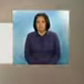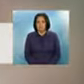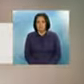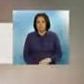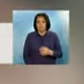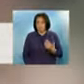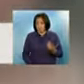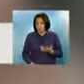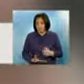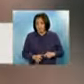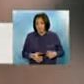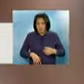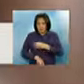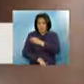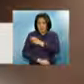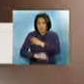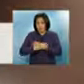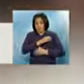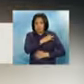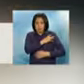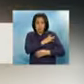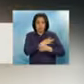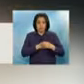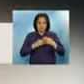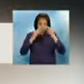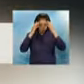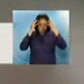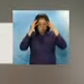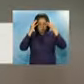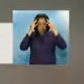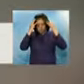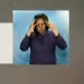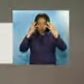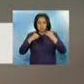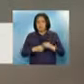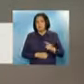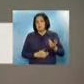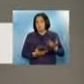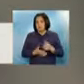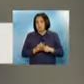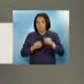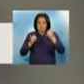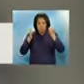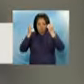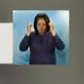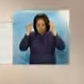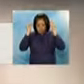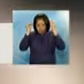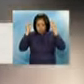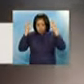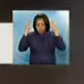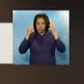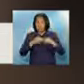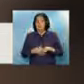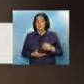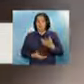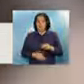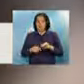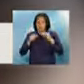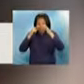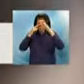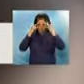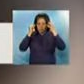En las articulaciones, en la cabecita, unos toquecitos en las orejitas y masajitos en la